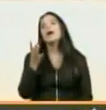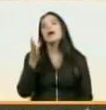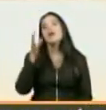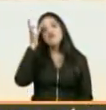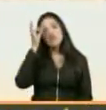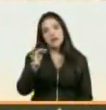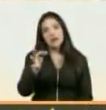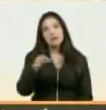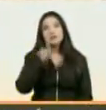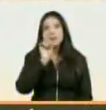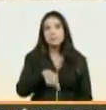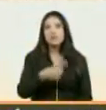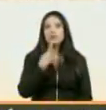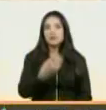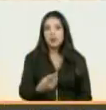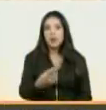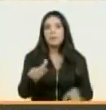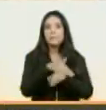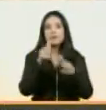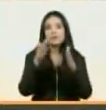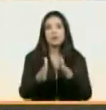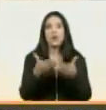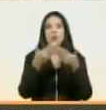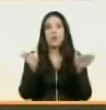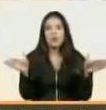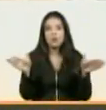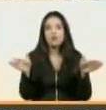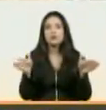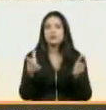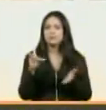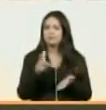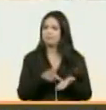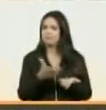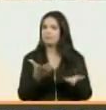También ha manifestado que el Ministerio Público actúa como vocero de la derecha nacional.